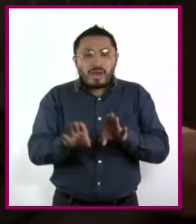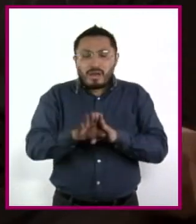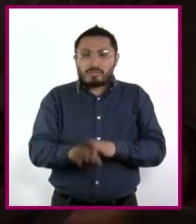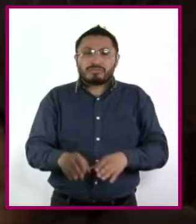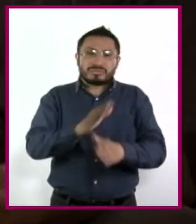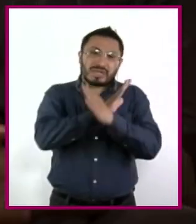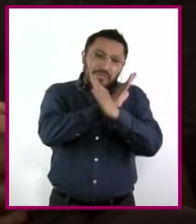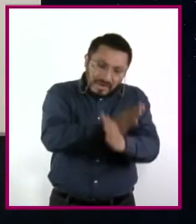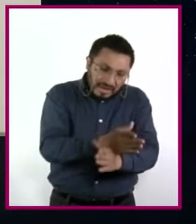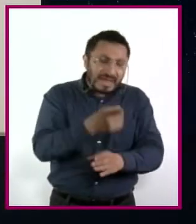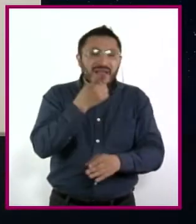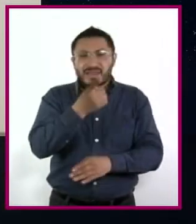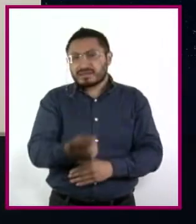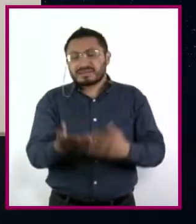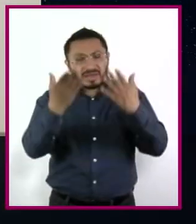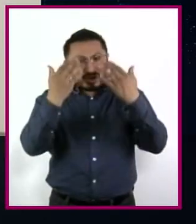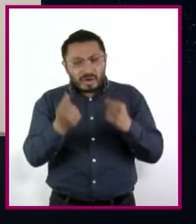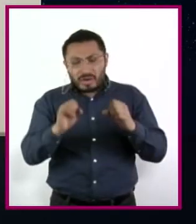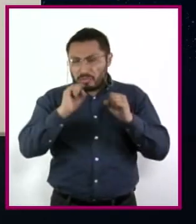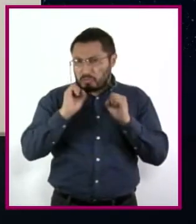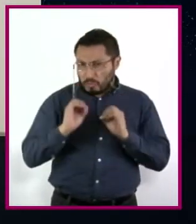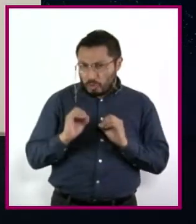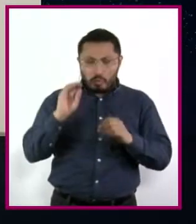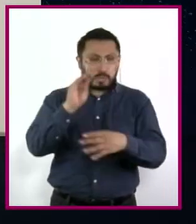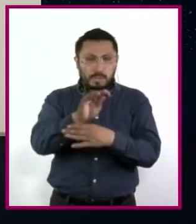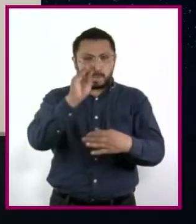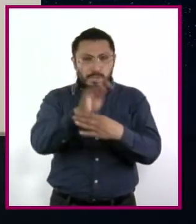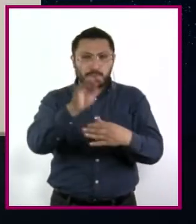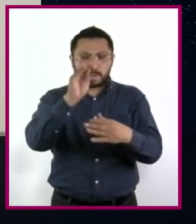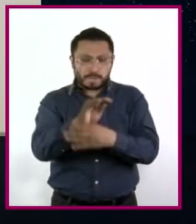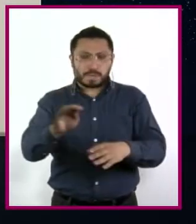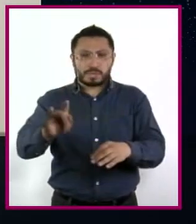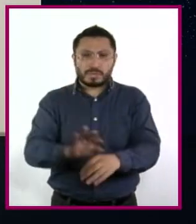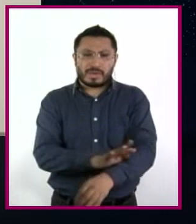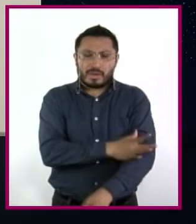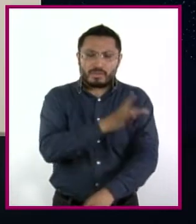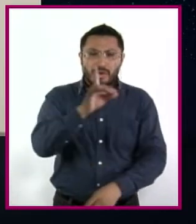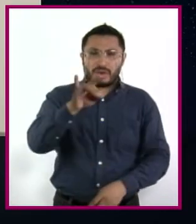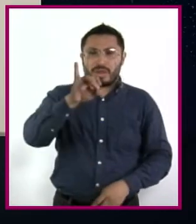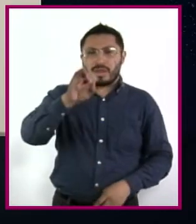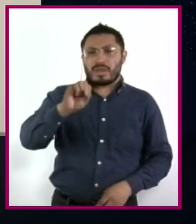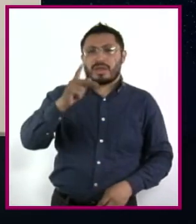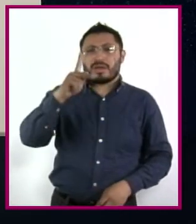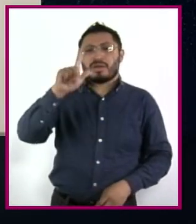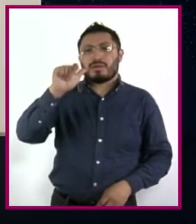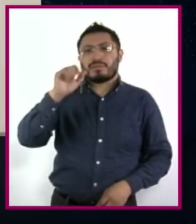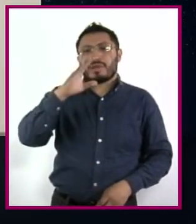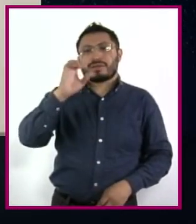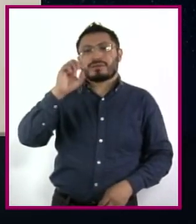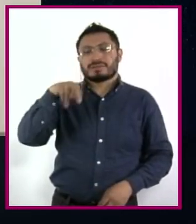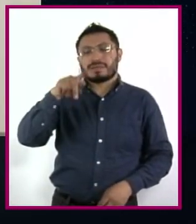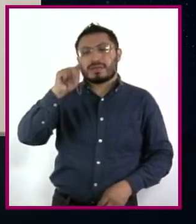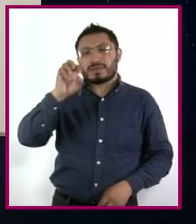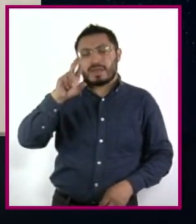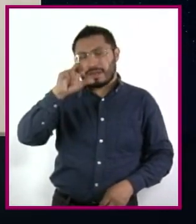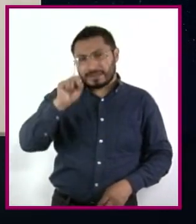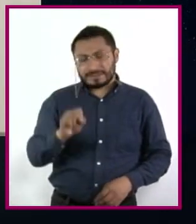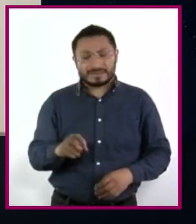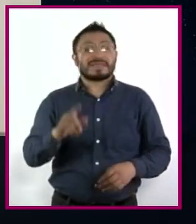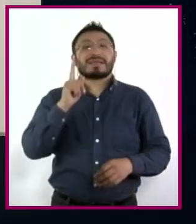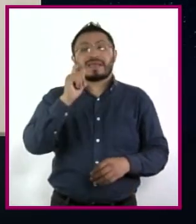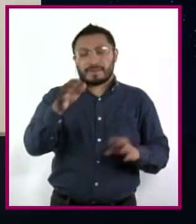emociones displacenteras? Y bueno, el ser humano es un ser biopsicosocial, es